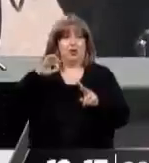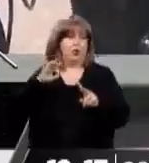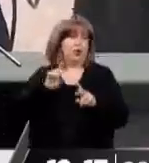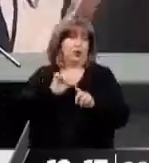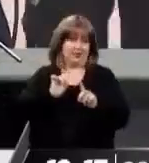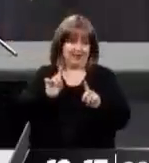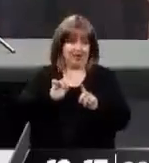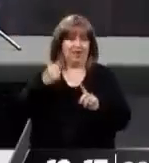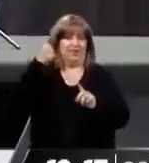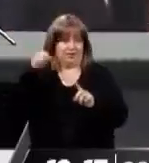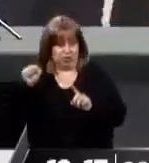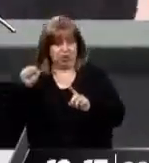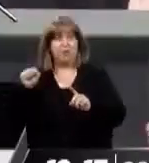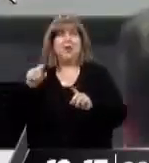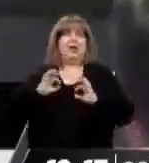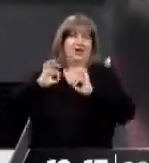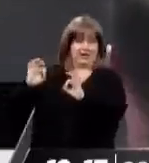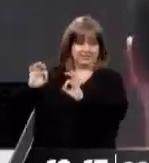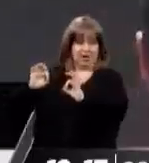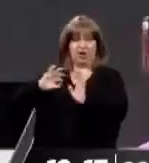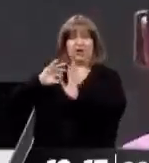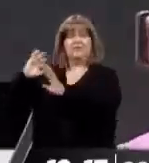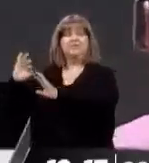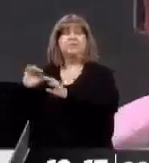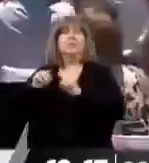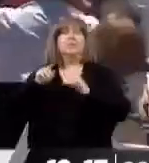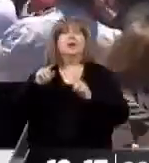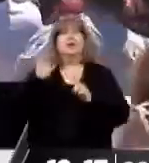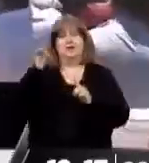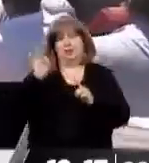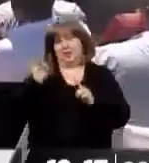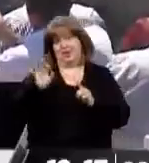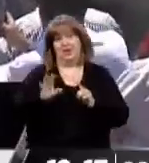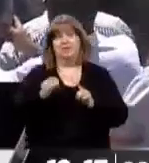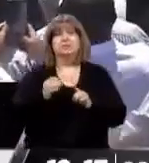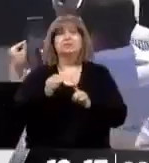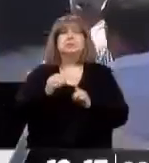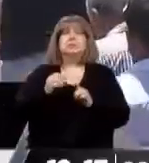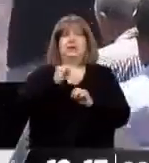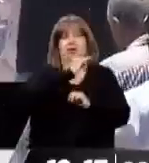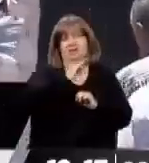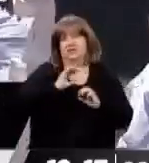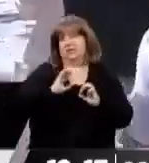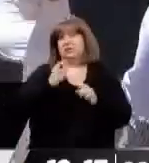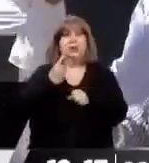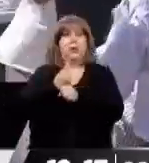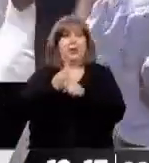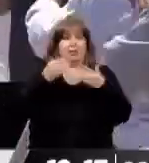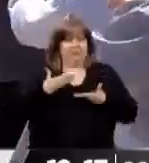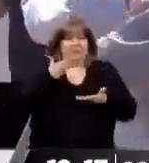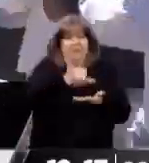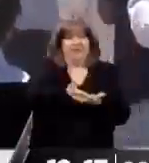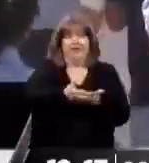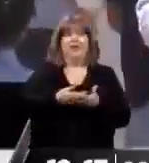local apoyando y recibiendo al presidente, pero Flor de Estefani sabía, está de vacaciones, de antemano, uh-huh, que iba a estar de vacaciones y no iba a estar presente.